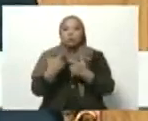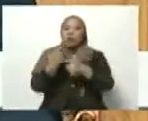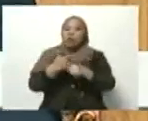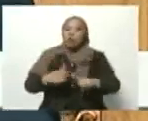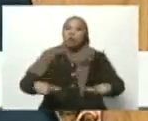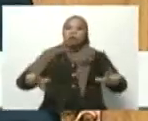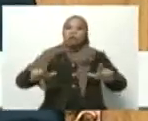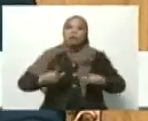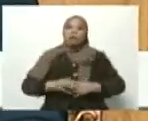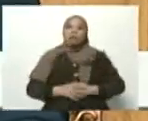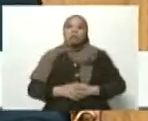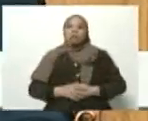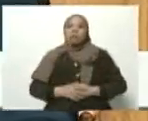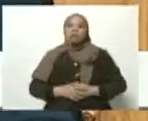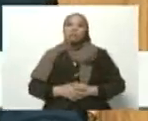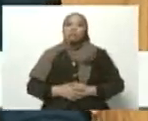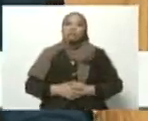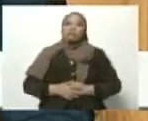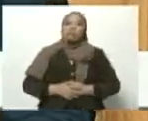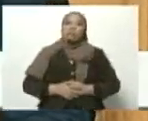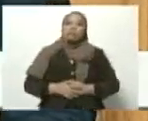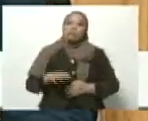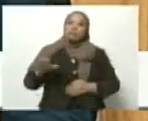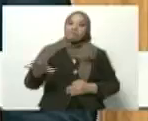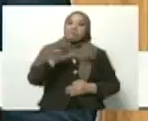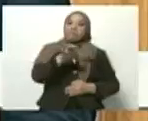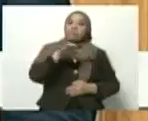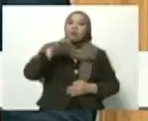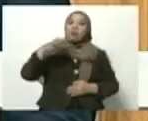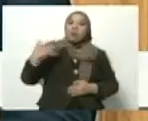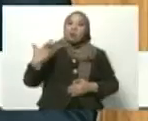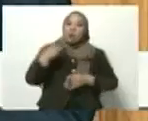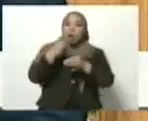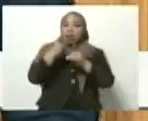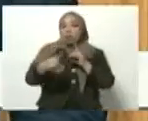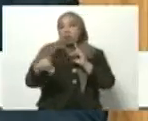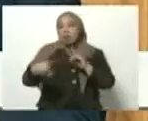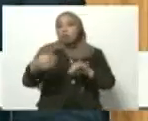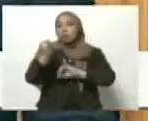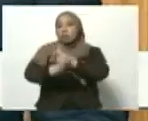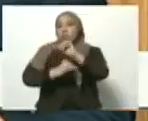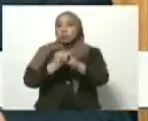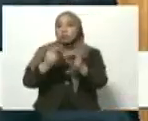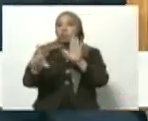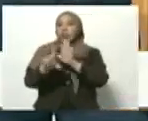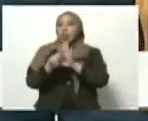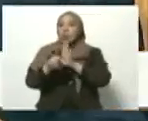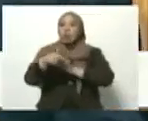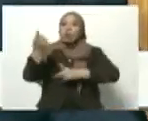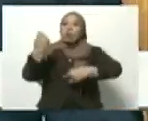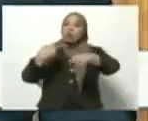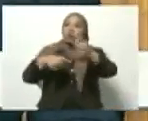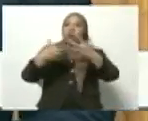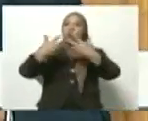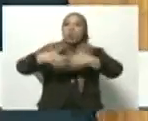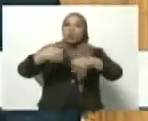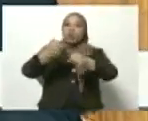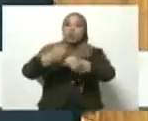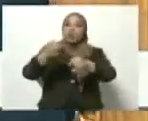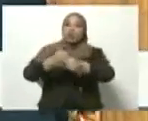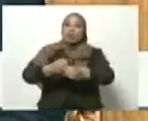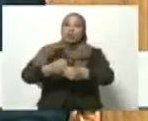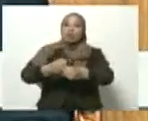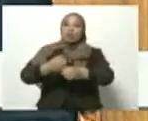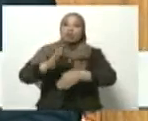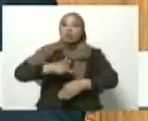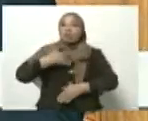legal. Entre todos estos países que quieren ejercer su derecho legalmente al comercio, a las transacciones, a la cooperación, a la solidaridad, y que ese